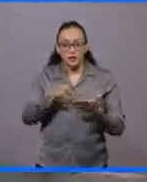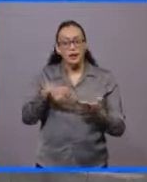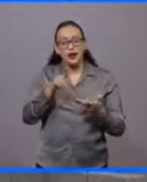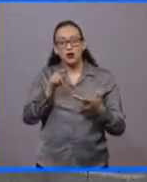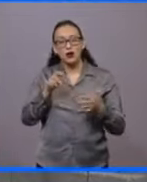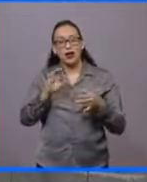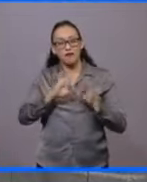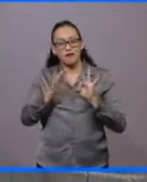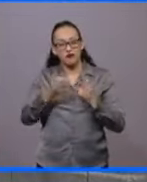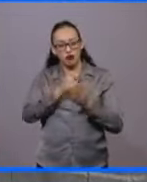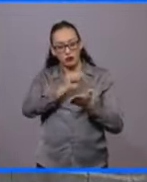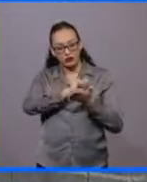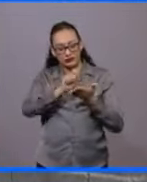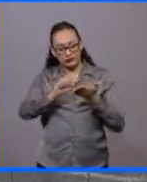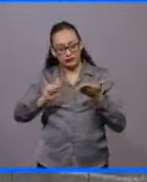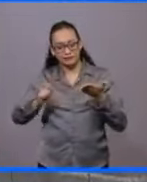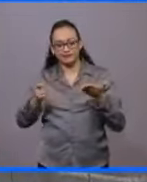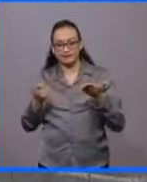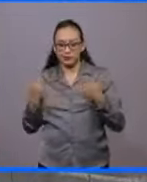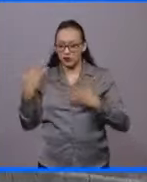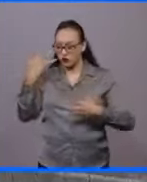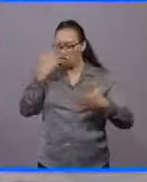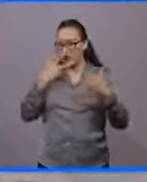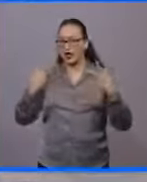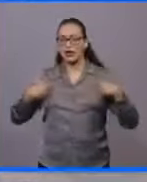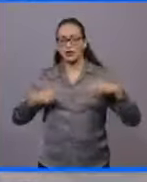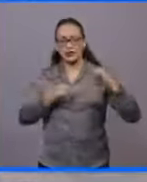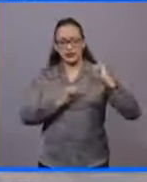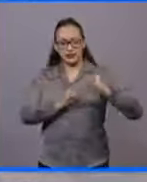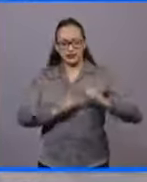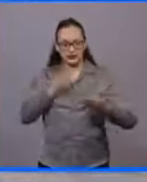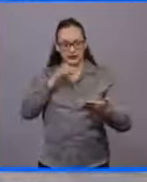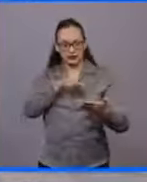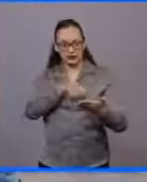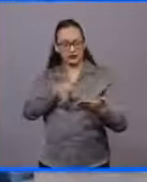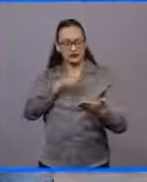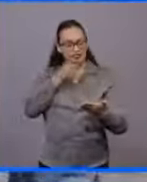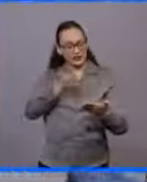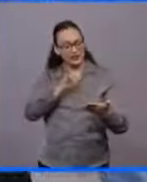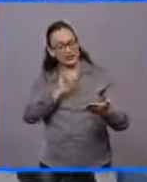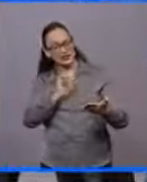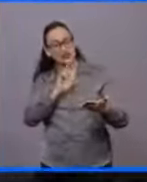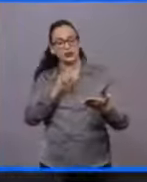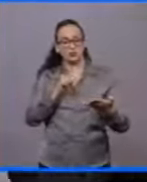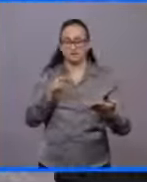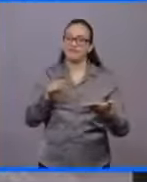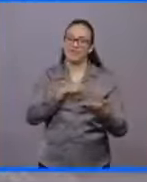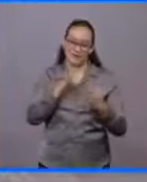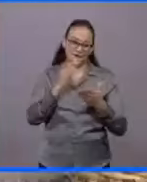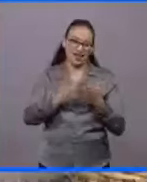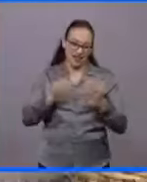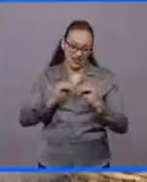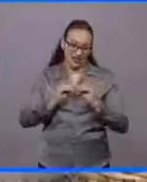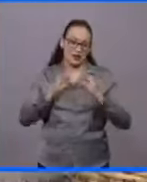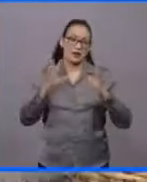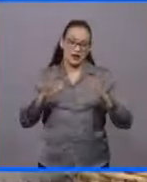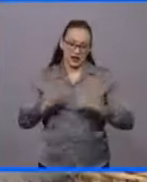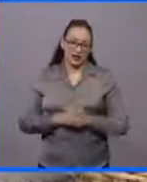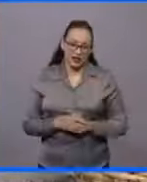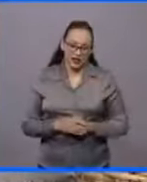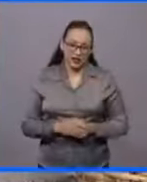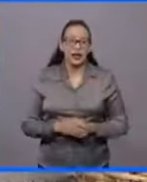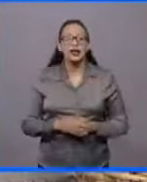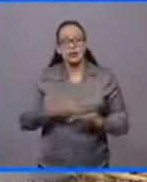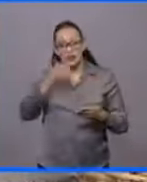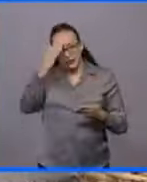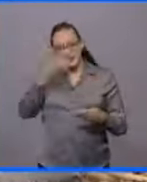ambigua y delegaba un amplio margen a las autoridades para determinar de manera discrecional y subjetiva qué tipo de